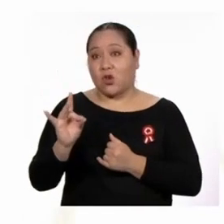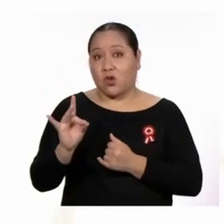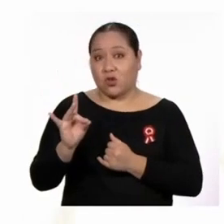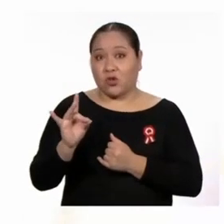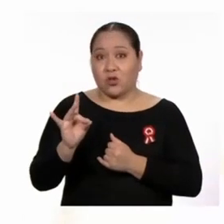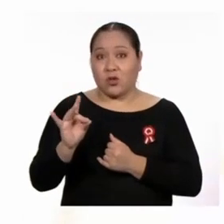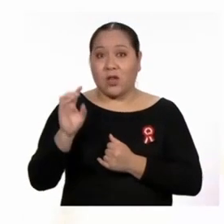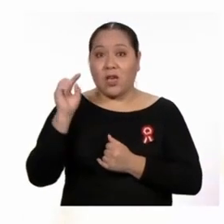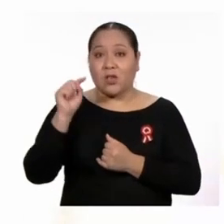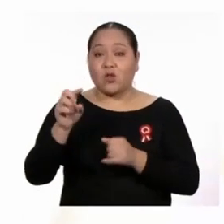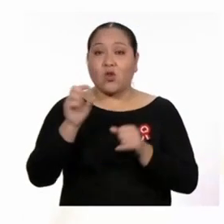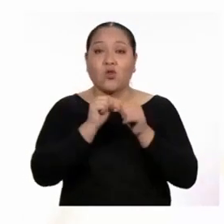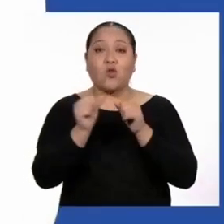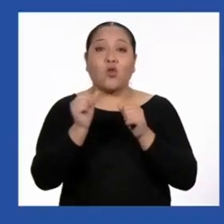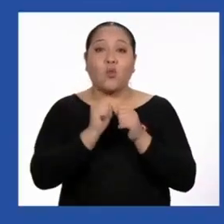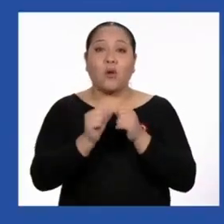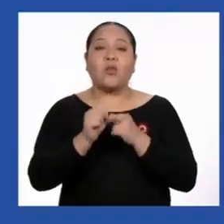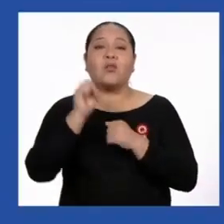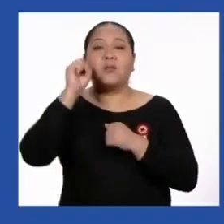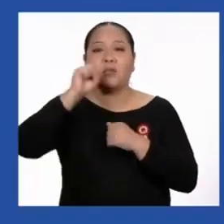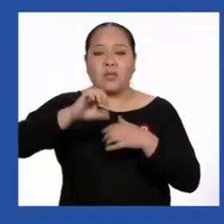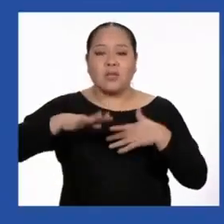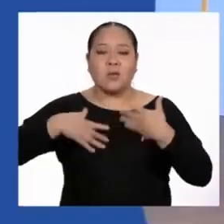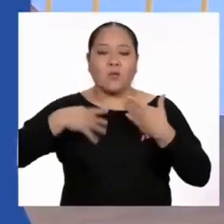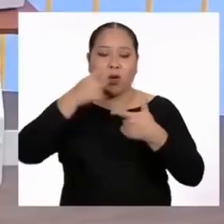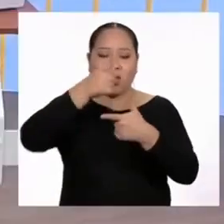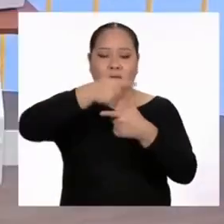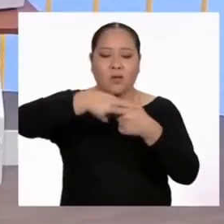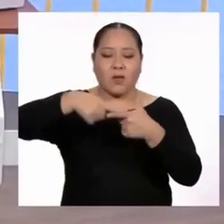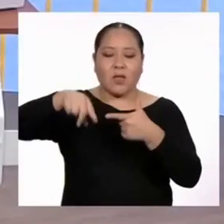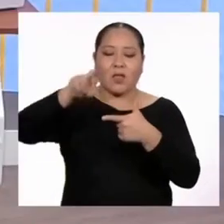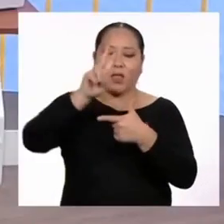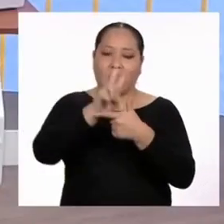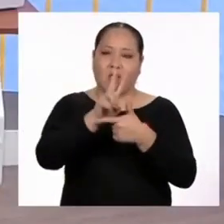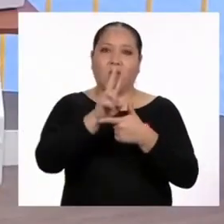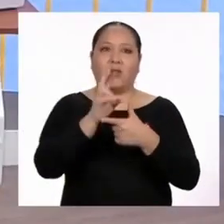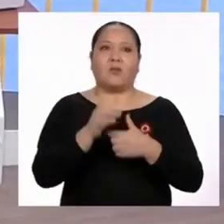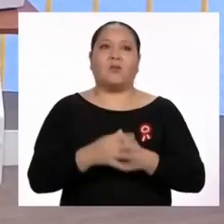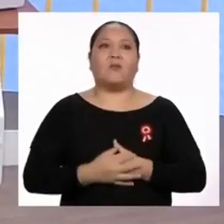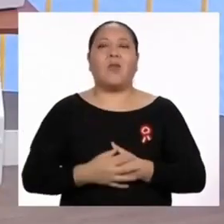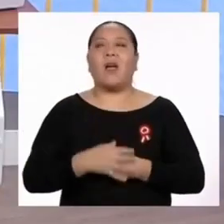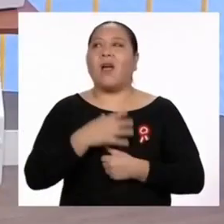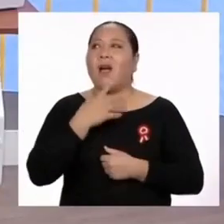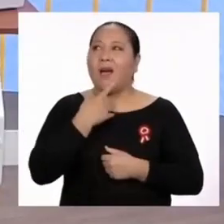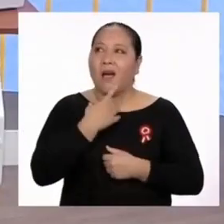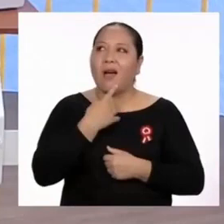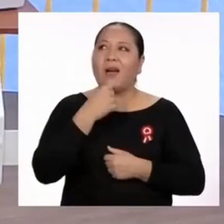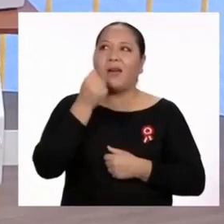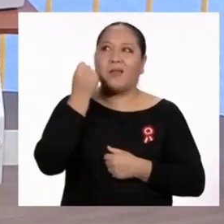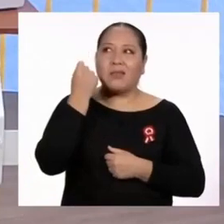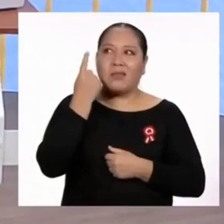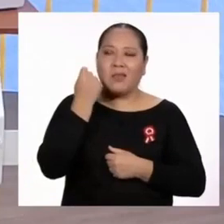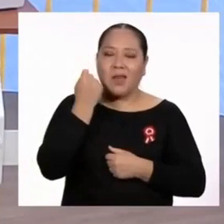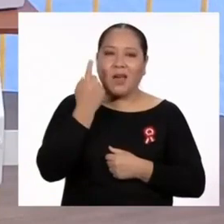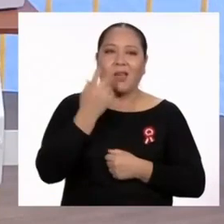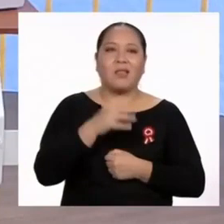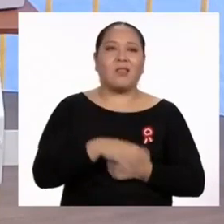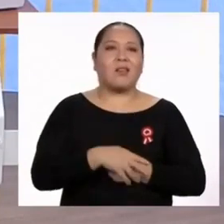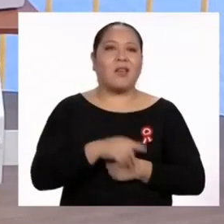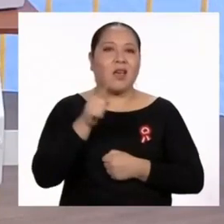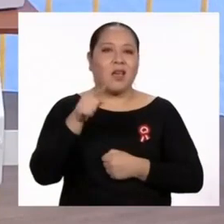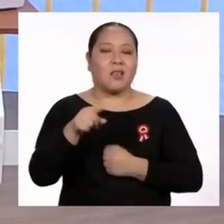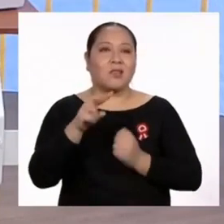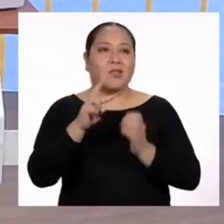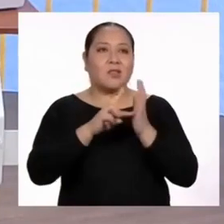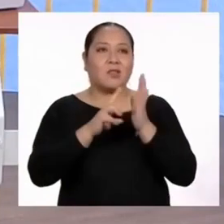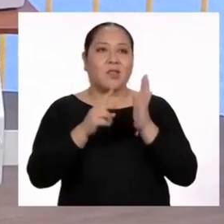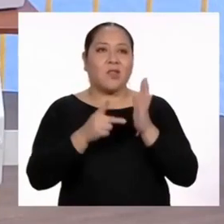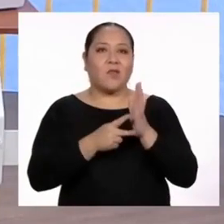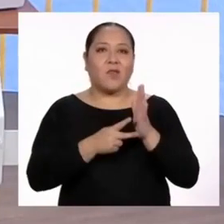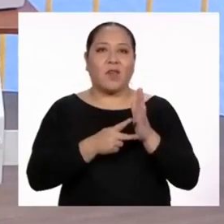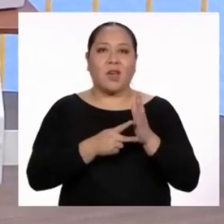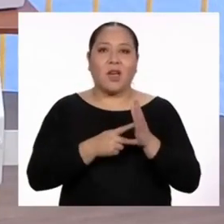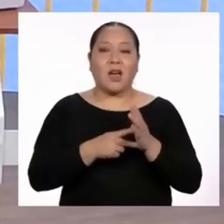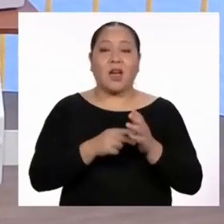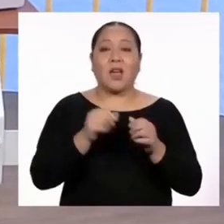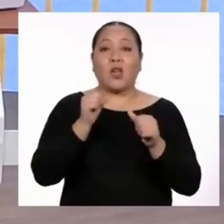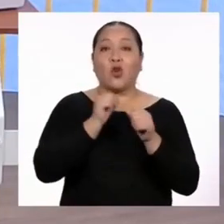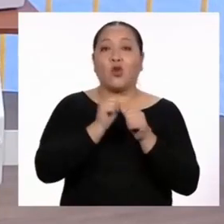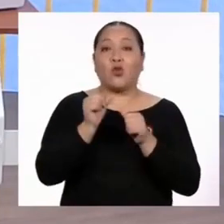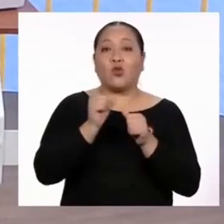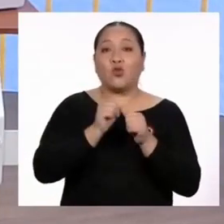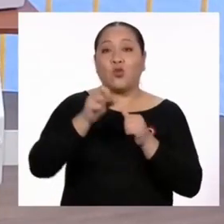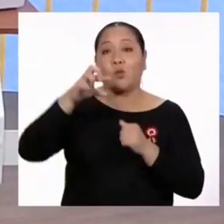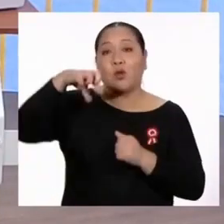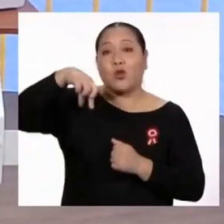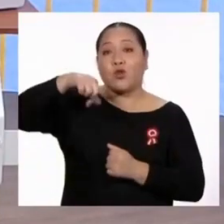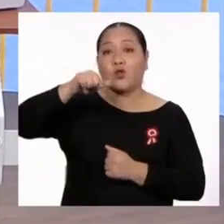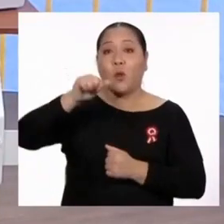8 son divisibles por 2. Entiendo. Eso quiere decir que todos los